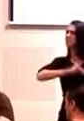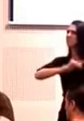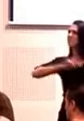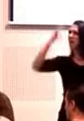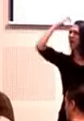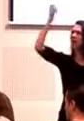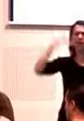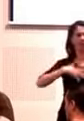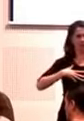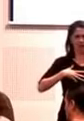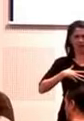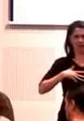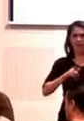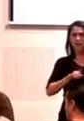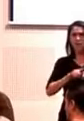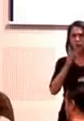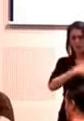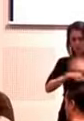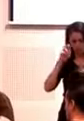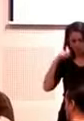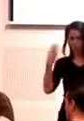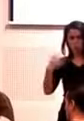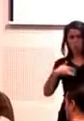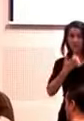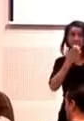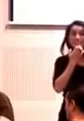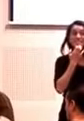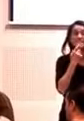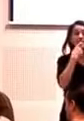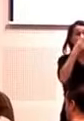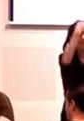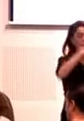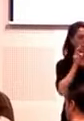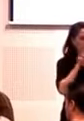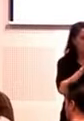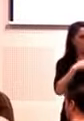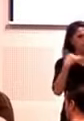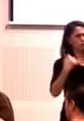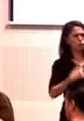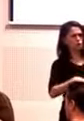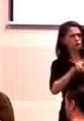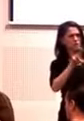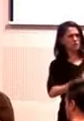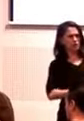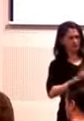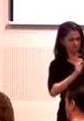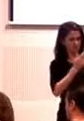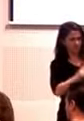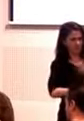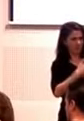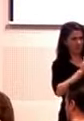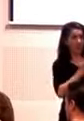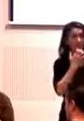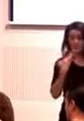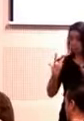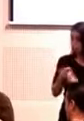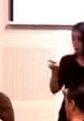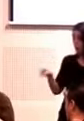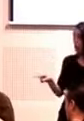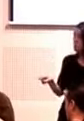discapacidad. Es cuando me miro, cuando digo, hostia, pues sí que estás discapacitada. Pero si no, yo cuando estoy con él no lo